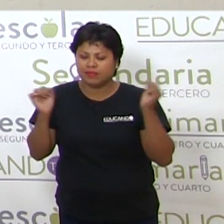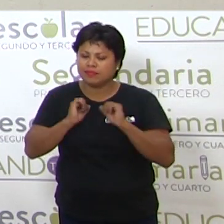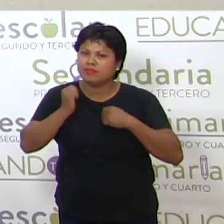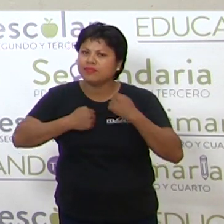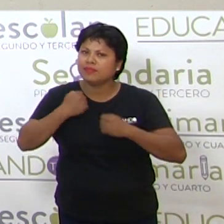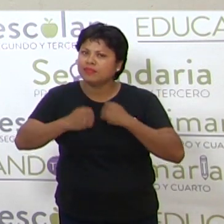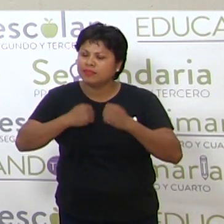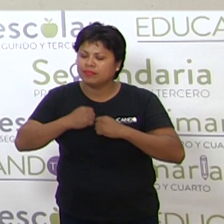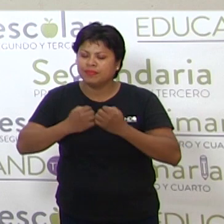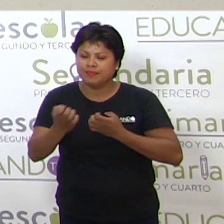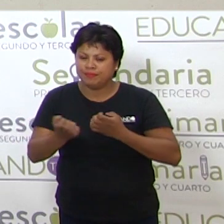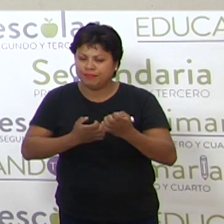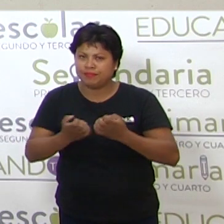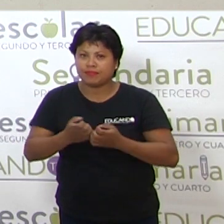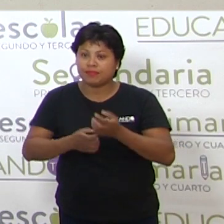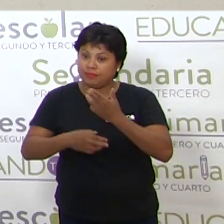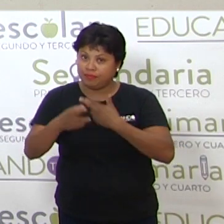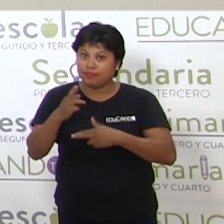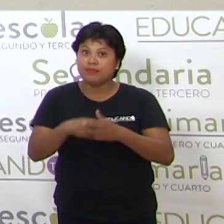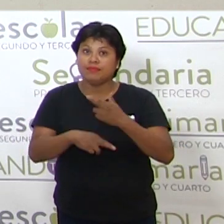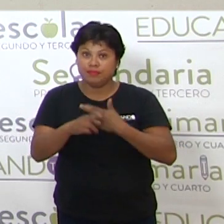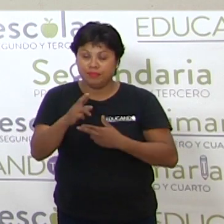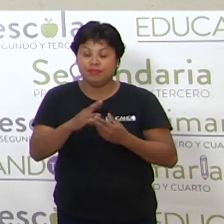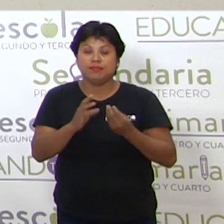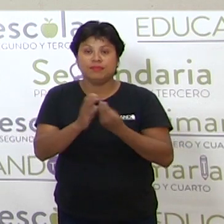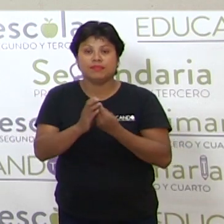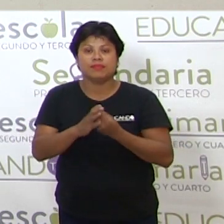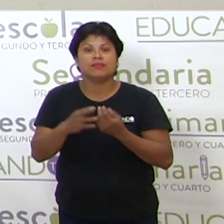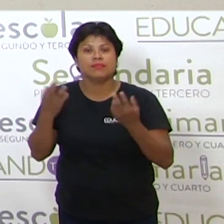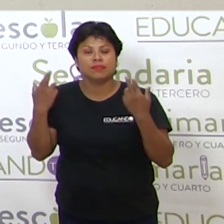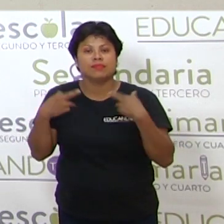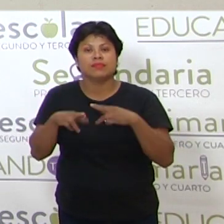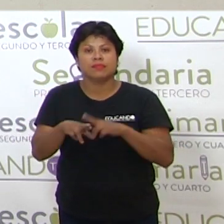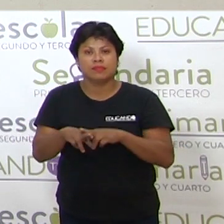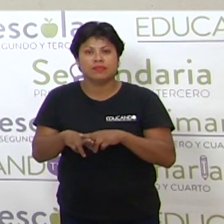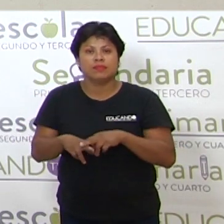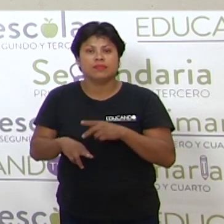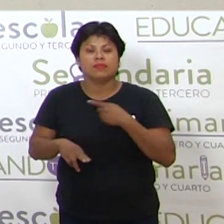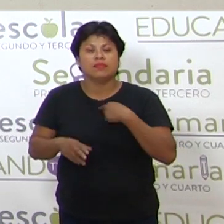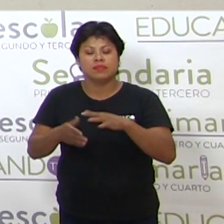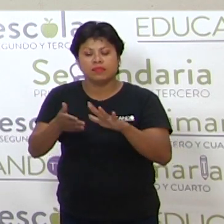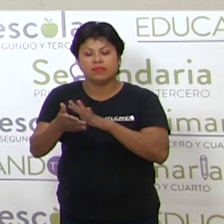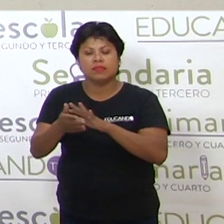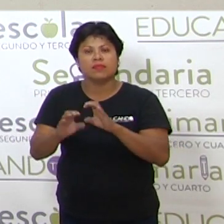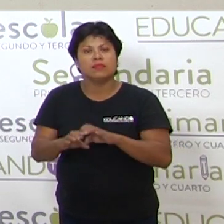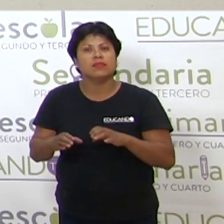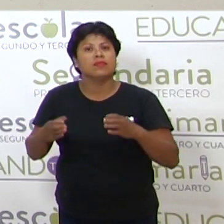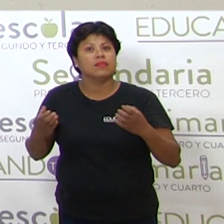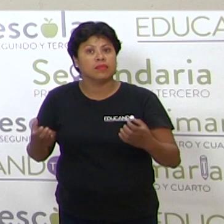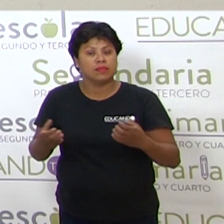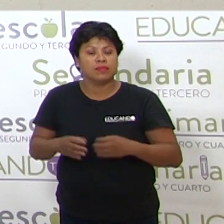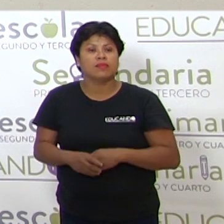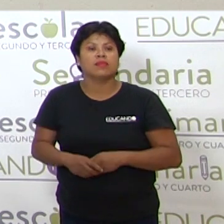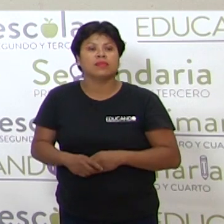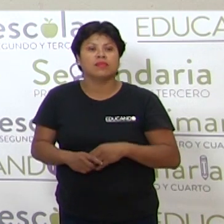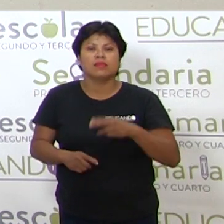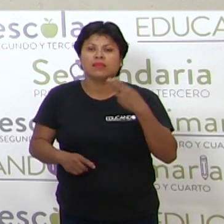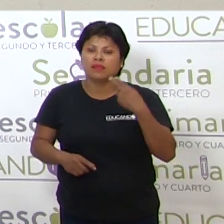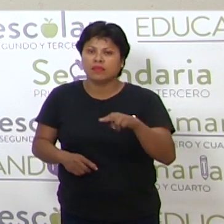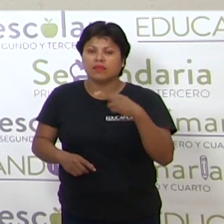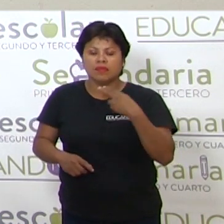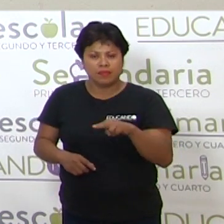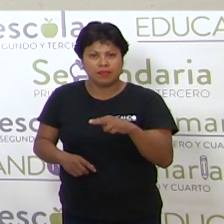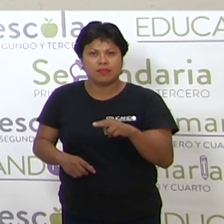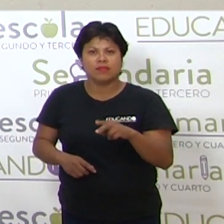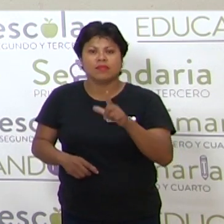física al regresar al salón la maestra me leyó un cuento que se llama